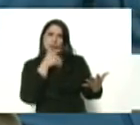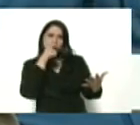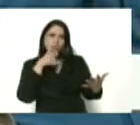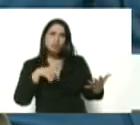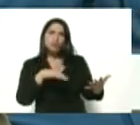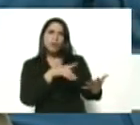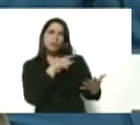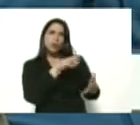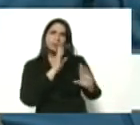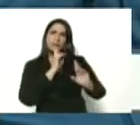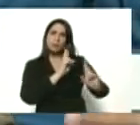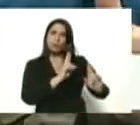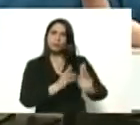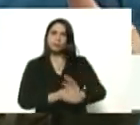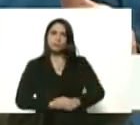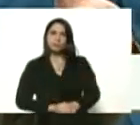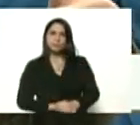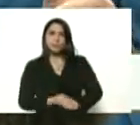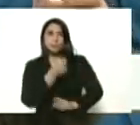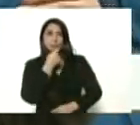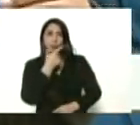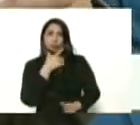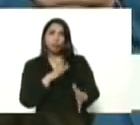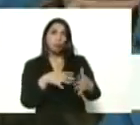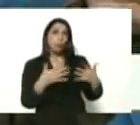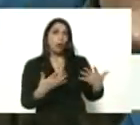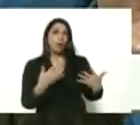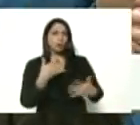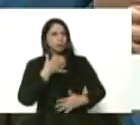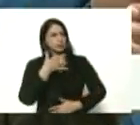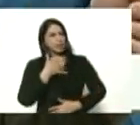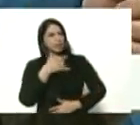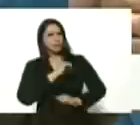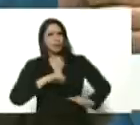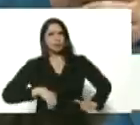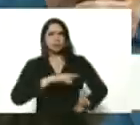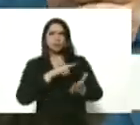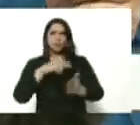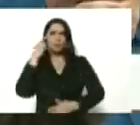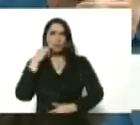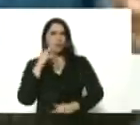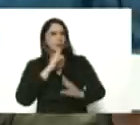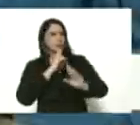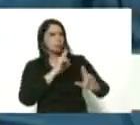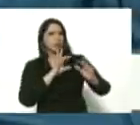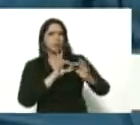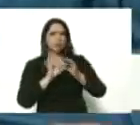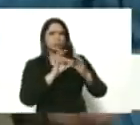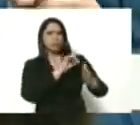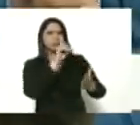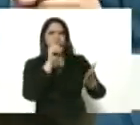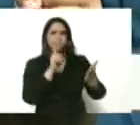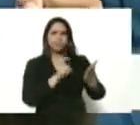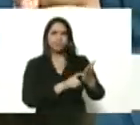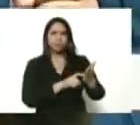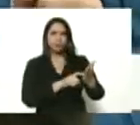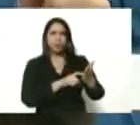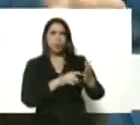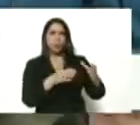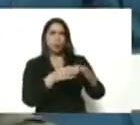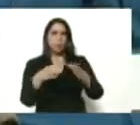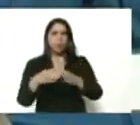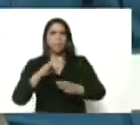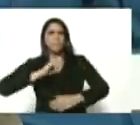esta respuesta. Es hermoso cuando uno siente de la Fuerza Armada una respuesta de unidad absoluta, que los cuerpos